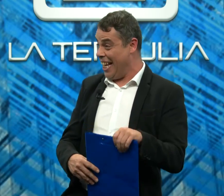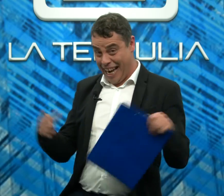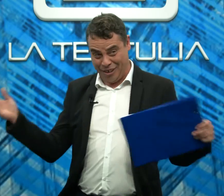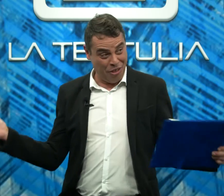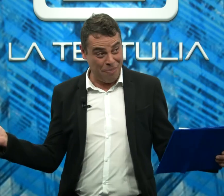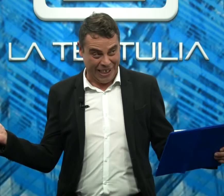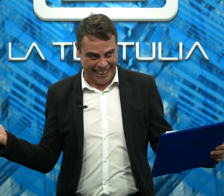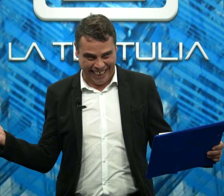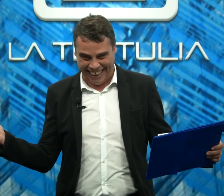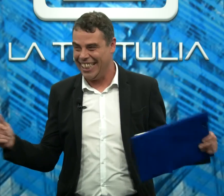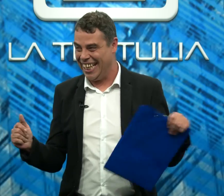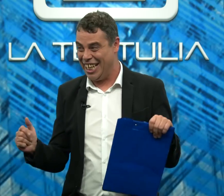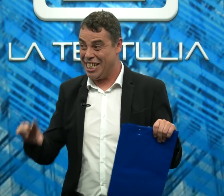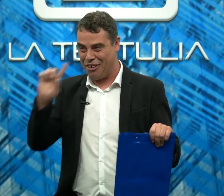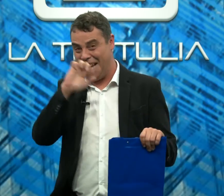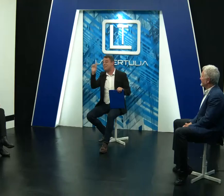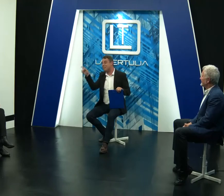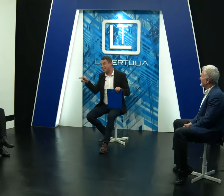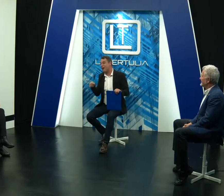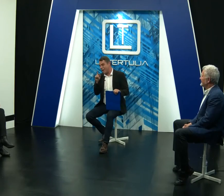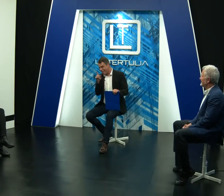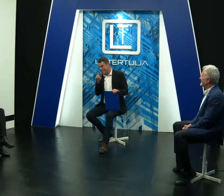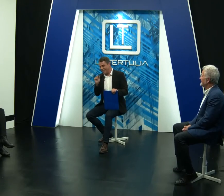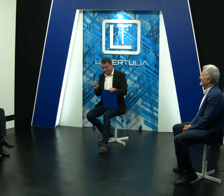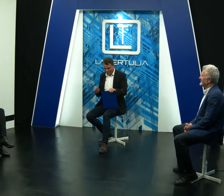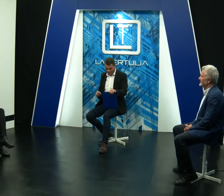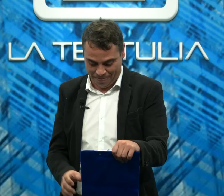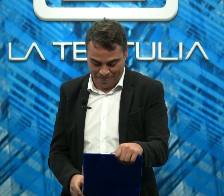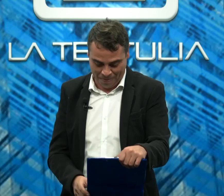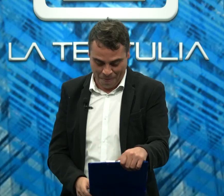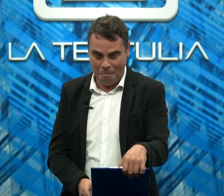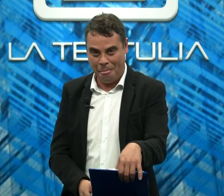Muchas gracias a los dos por estar aquí. Y a colación de este aguacate,